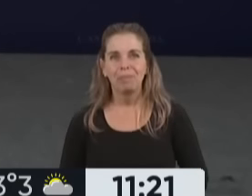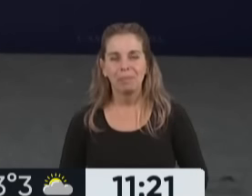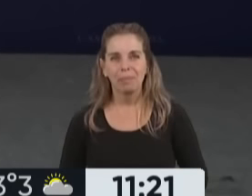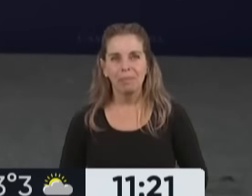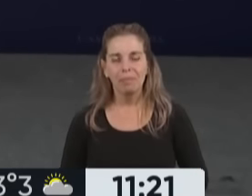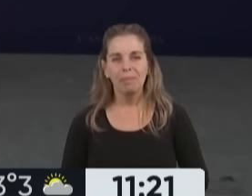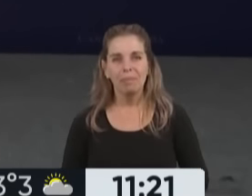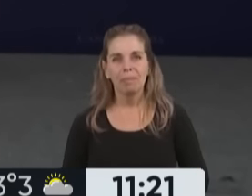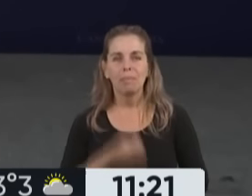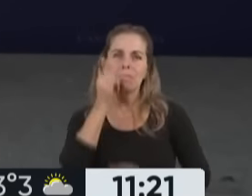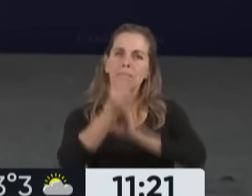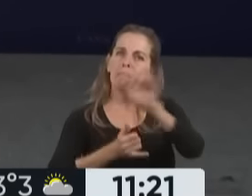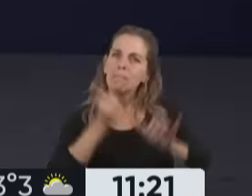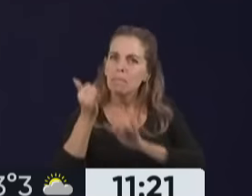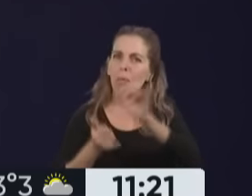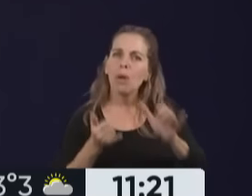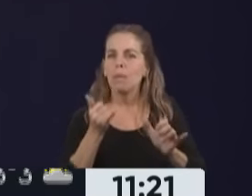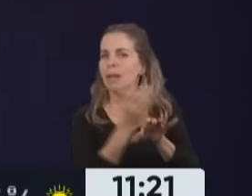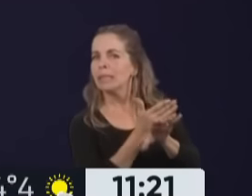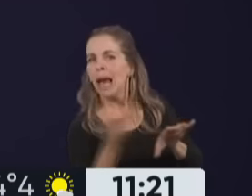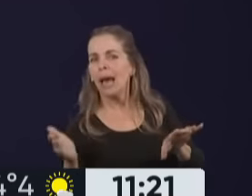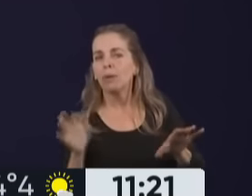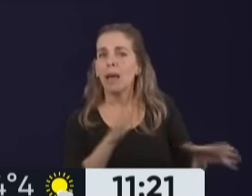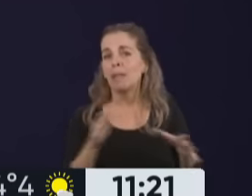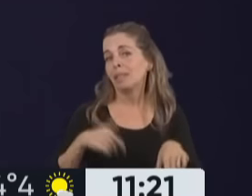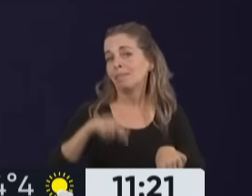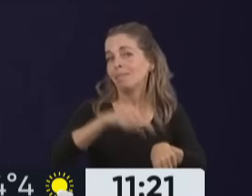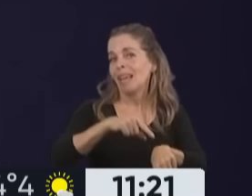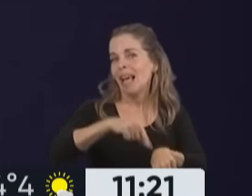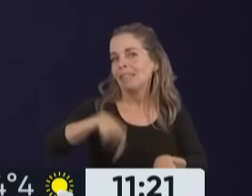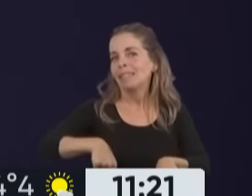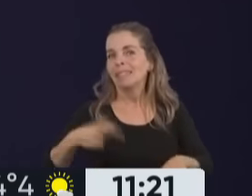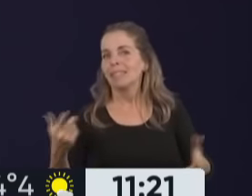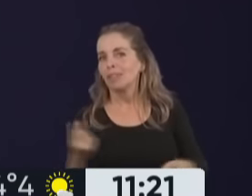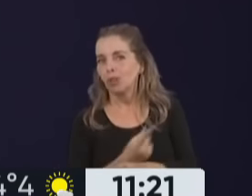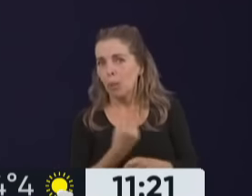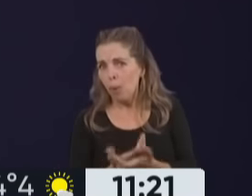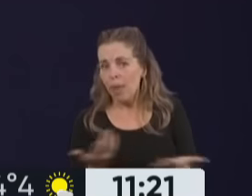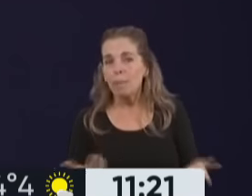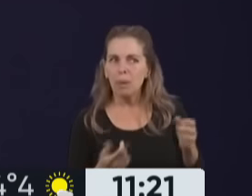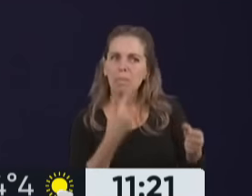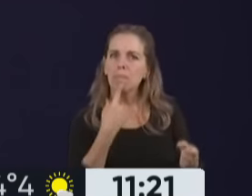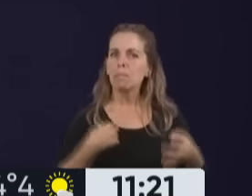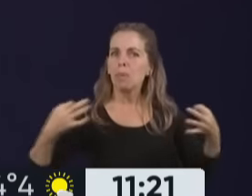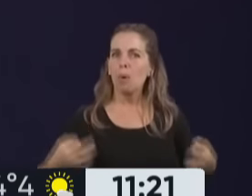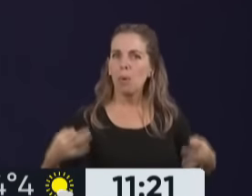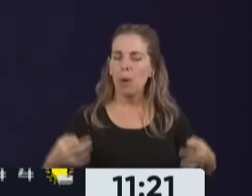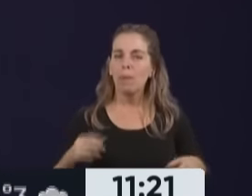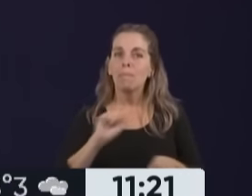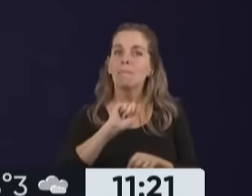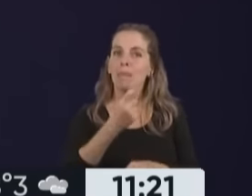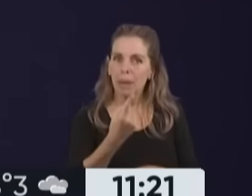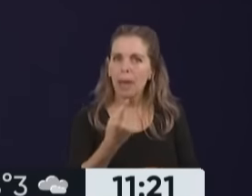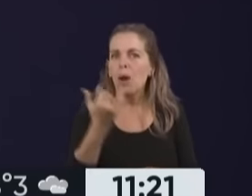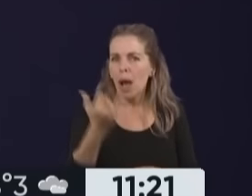me permiten explayarme en algunos temas que habitualmente no tengo la posibilidad en esta conferencia, no se me pongan celosos los demás. Primero, que hay una